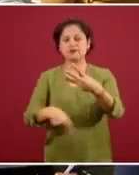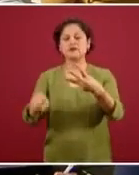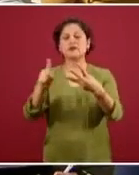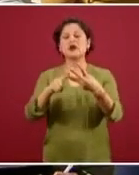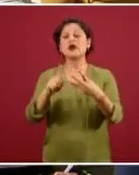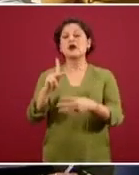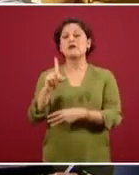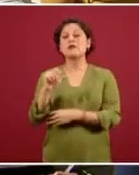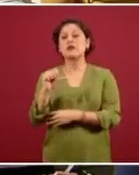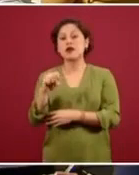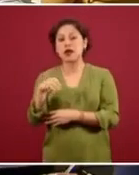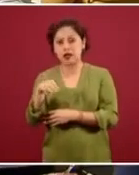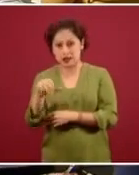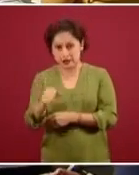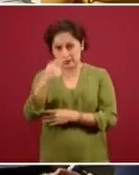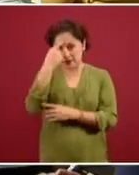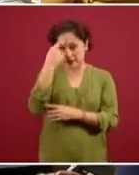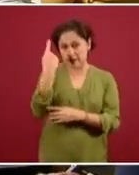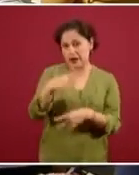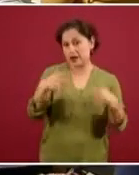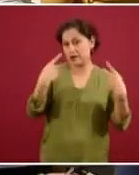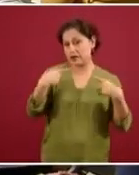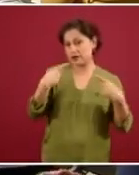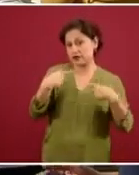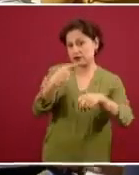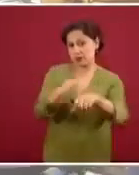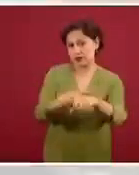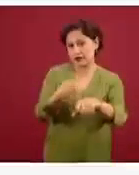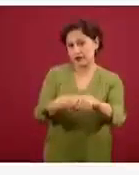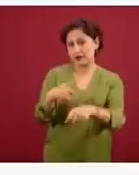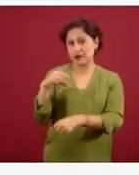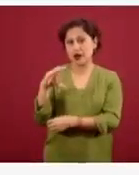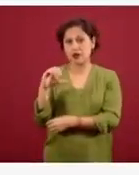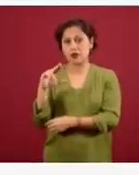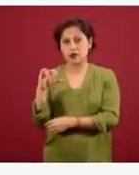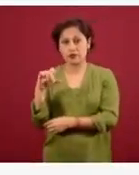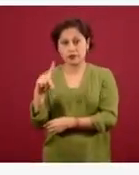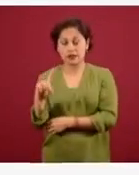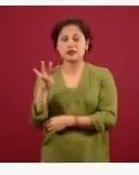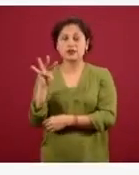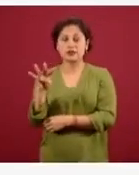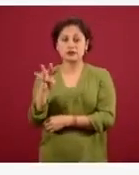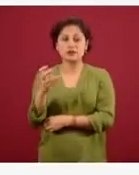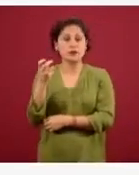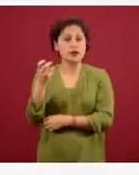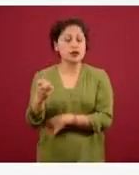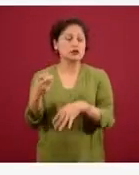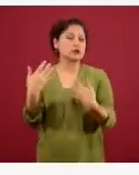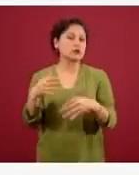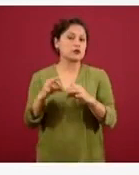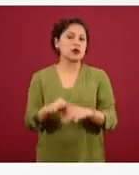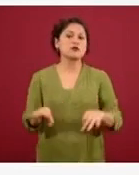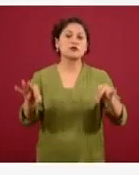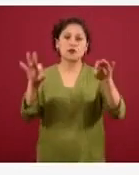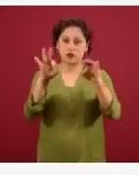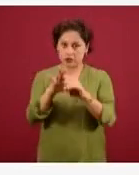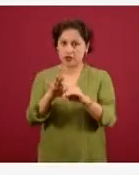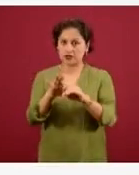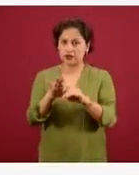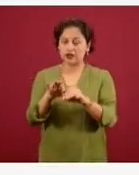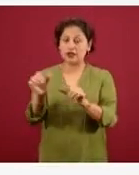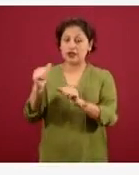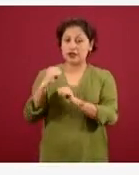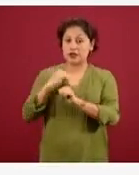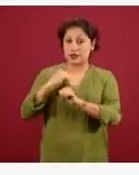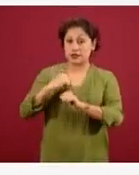pacientes graves con COVID-19. Y es un tema en el cual también entra de la competencia el sistema de sangre.